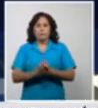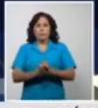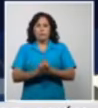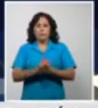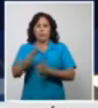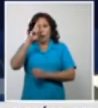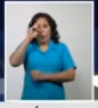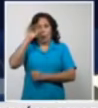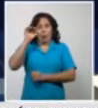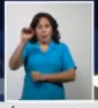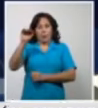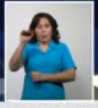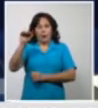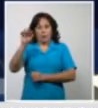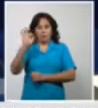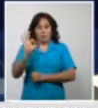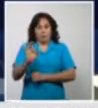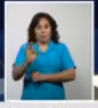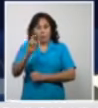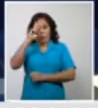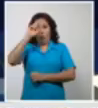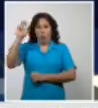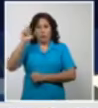se encuentran ingresados